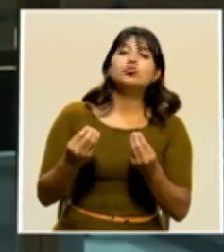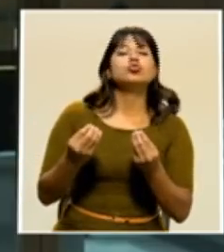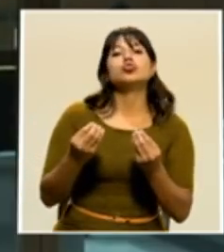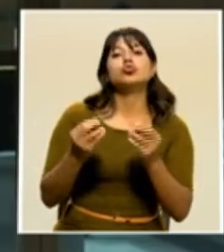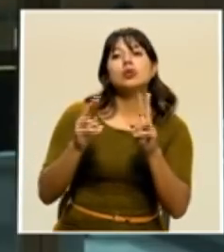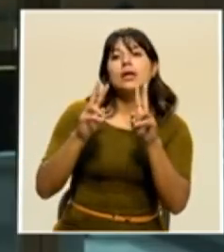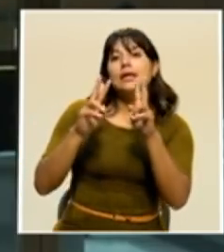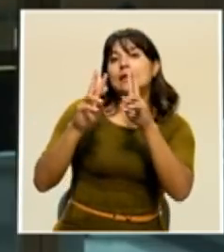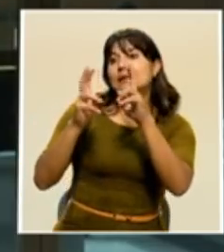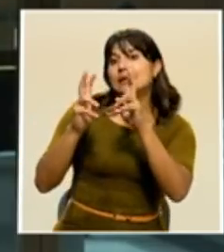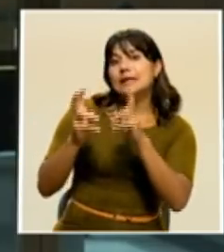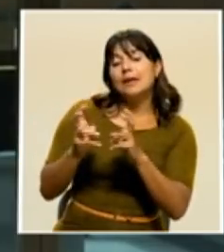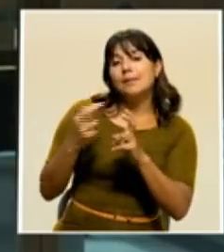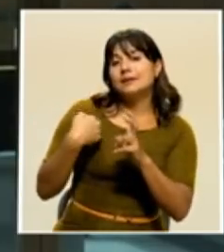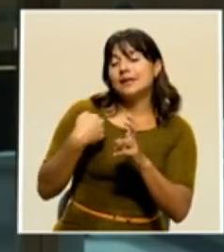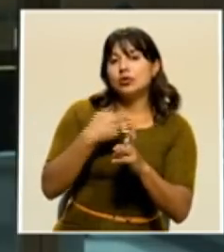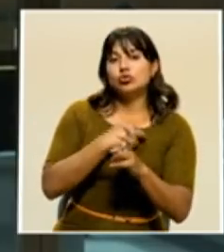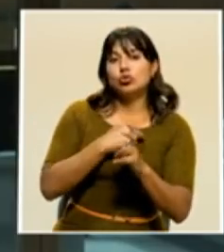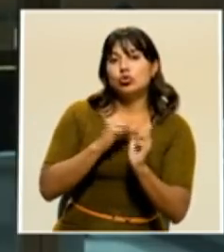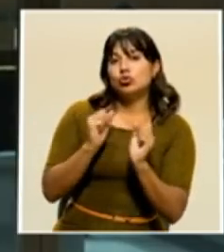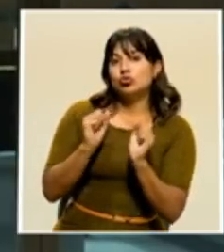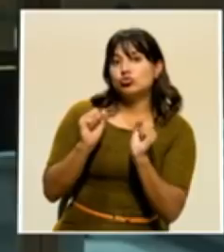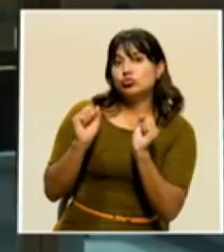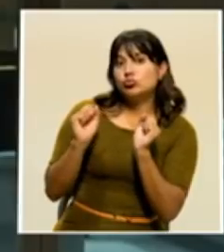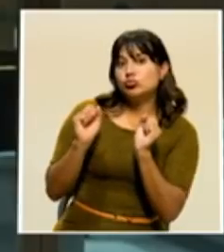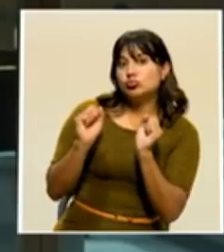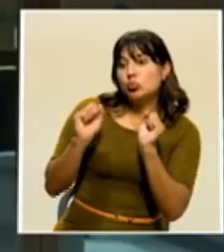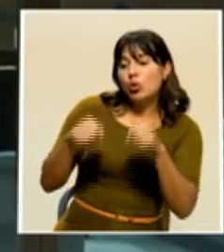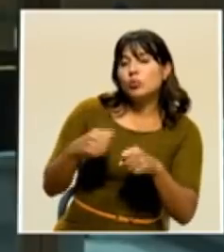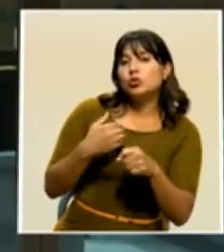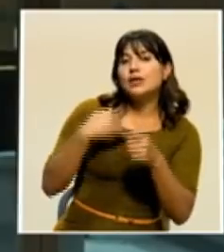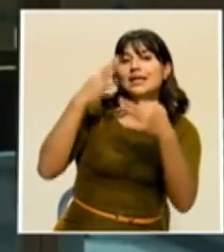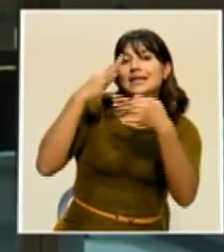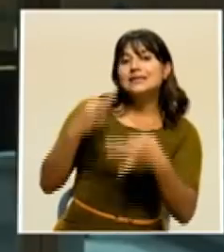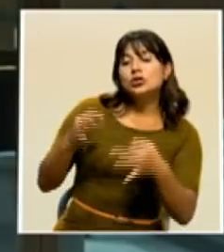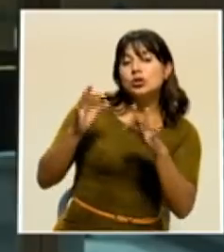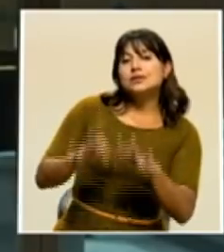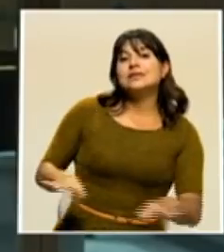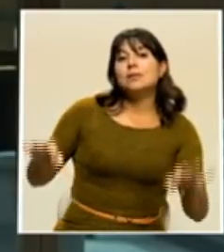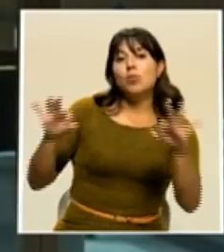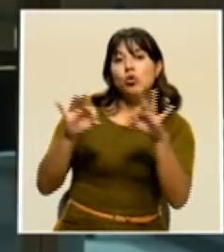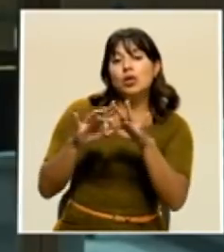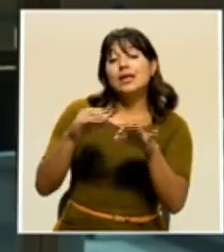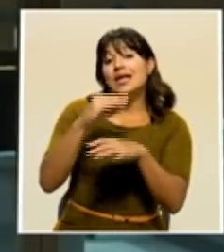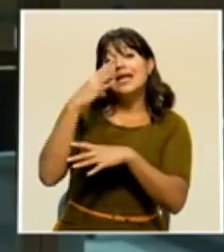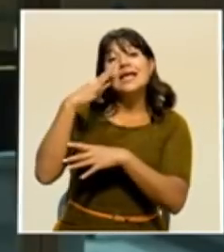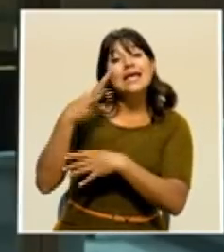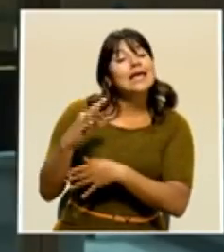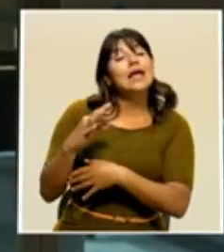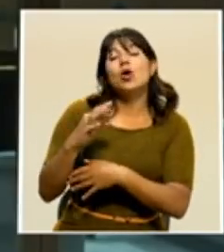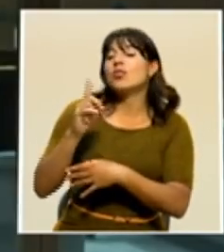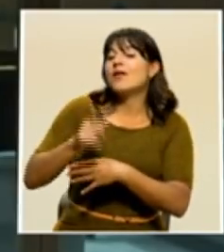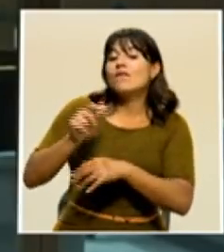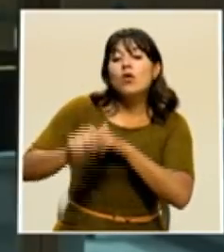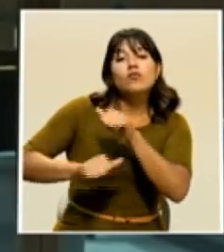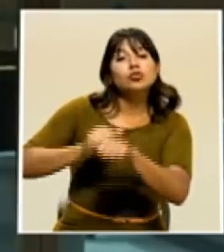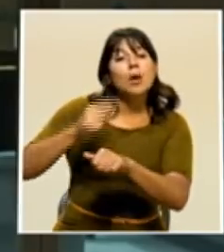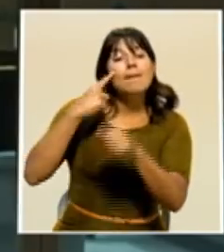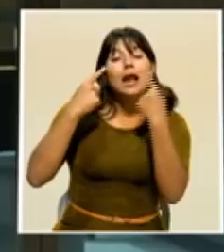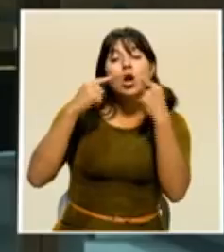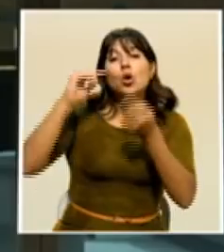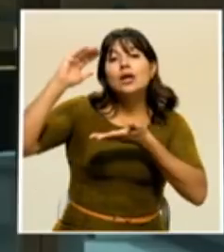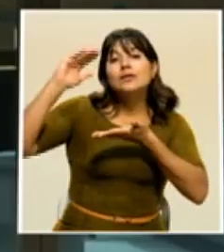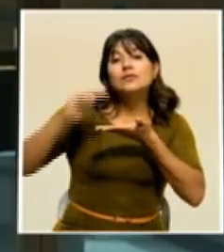tener encuentros importantes, y creo que el esfuerzo tiene que dirigirse hacia los 150.000 millones que